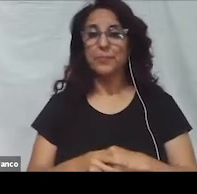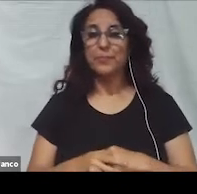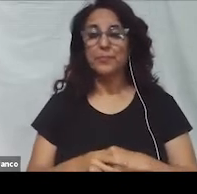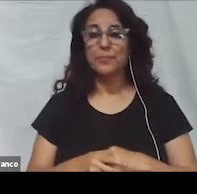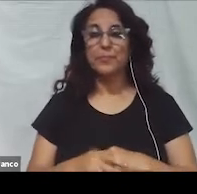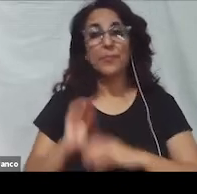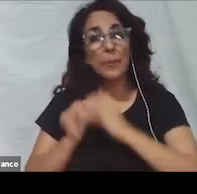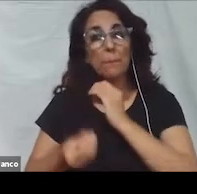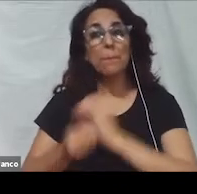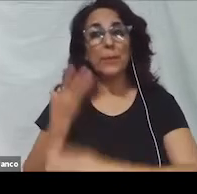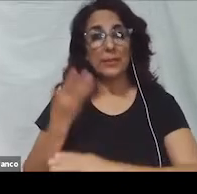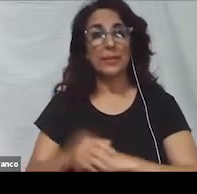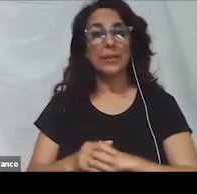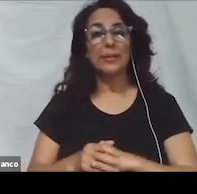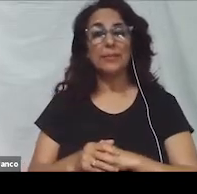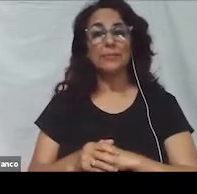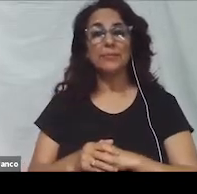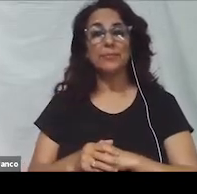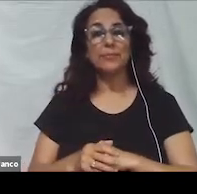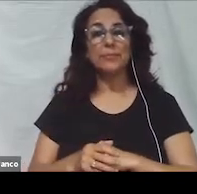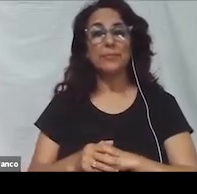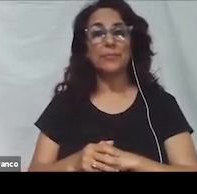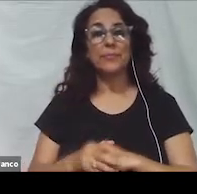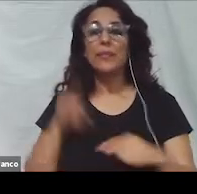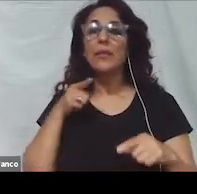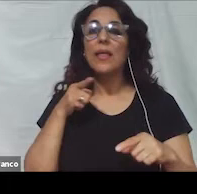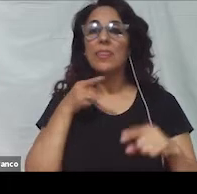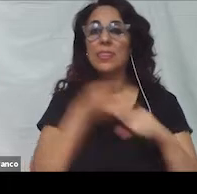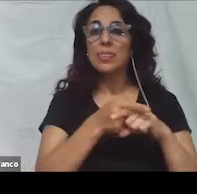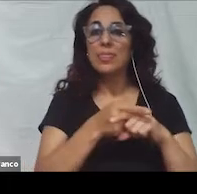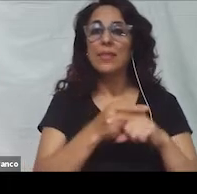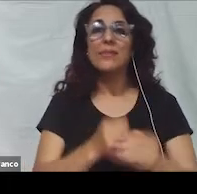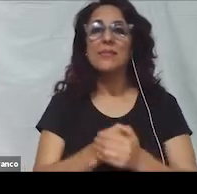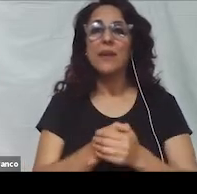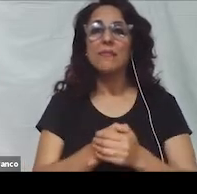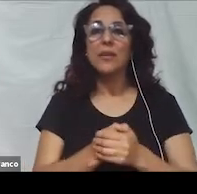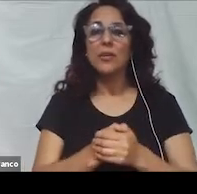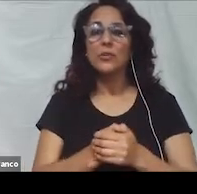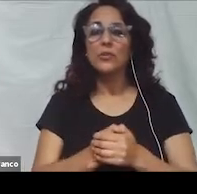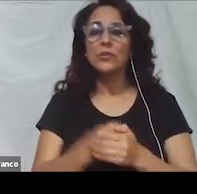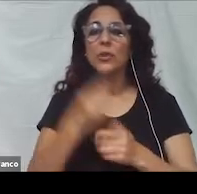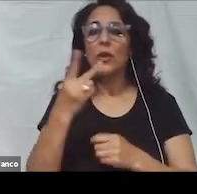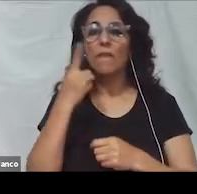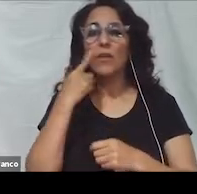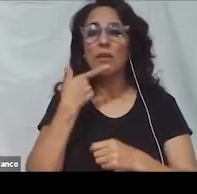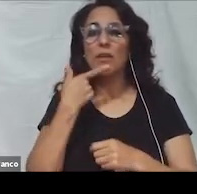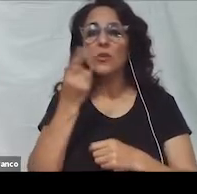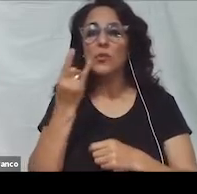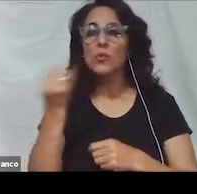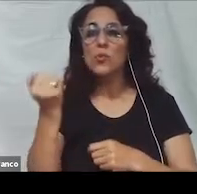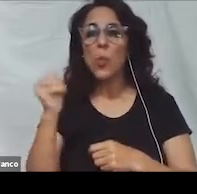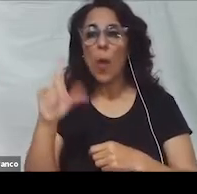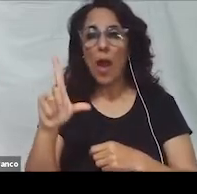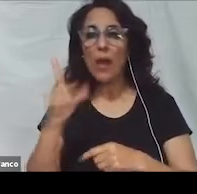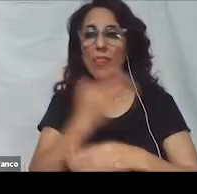Bueno, y para empezar, les trajimos acá cuáles son los desafíos que enfrentan las personas con